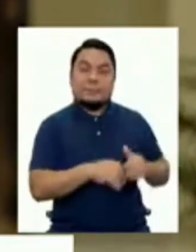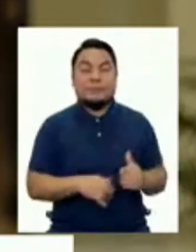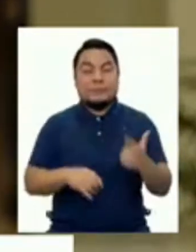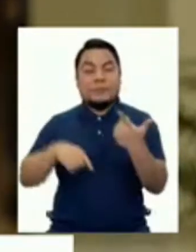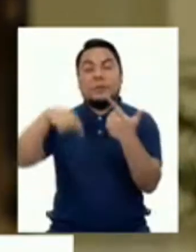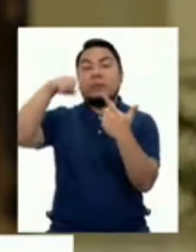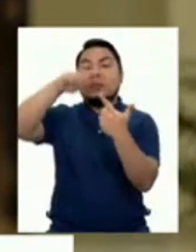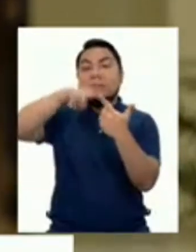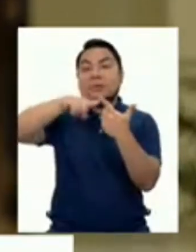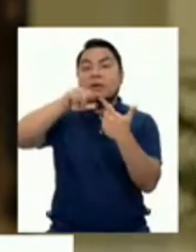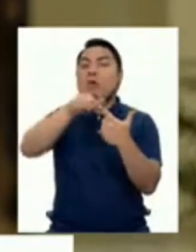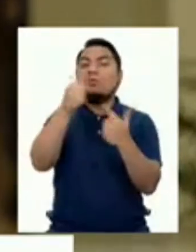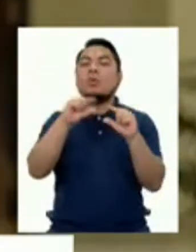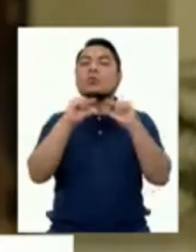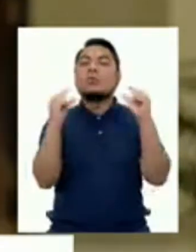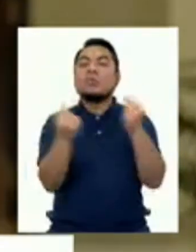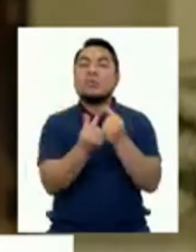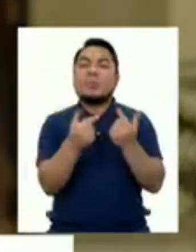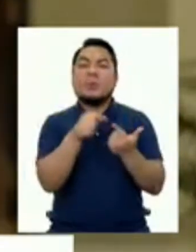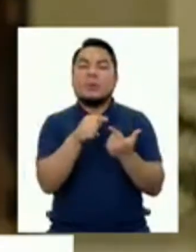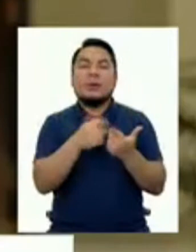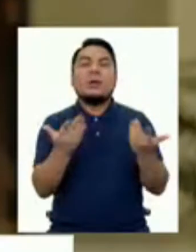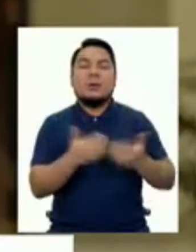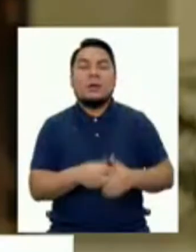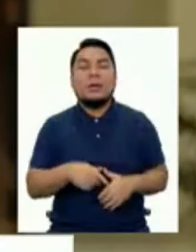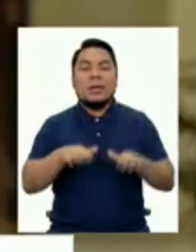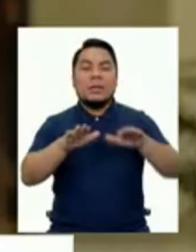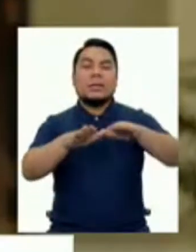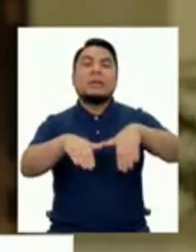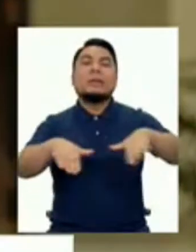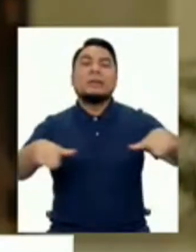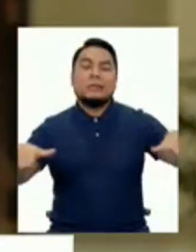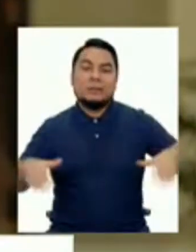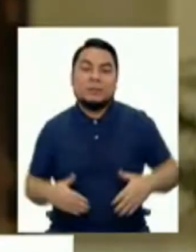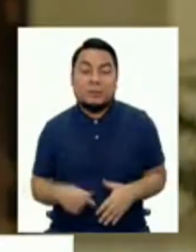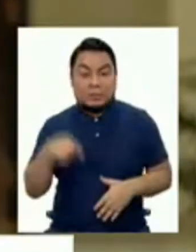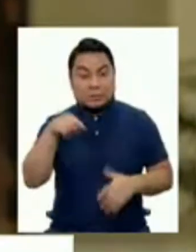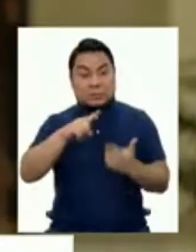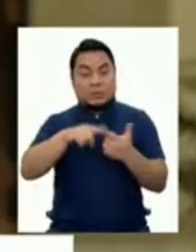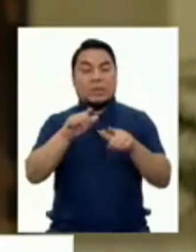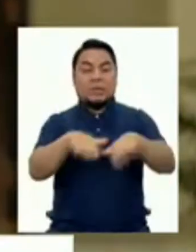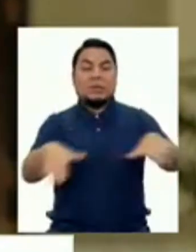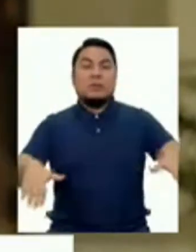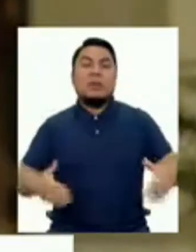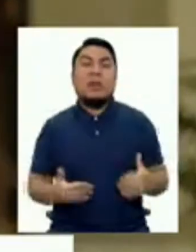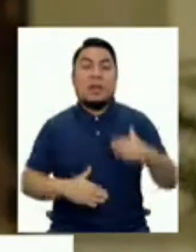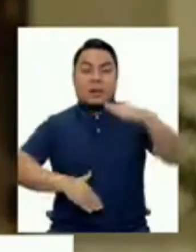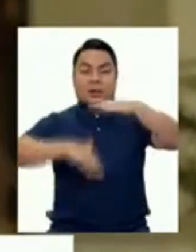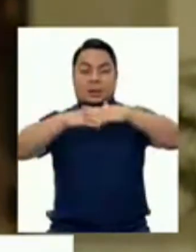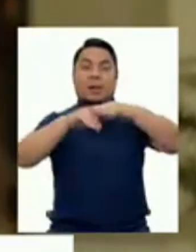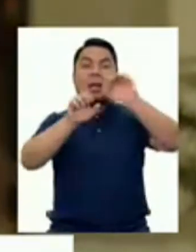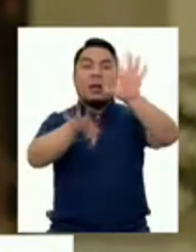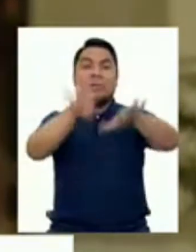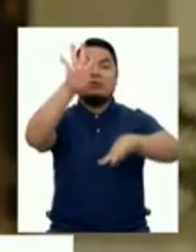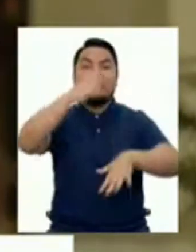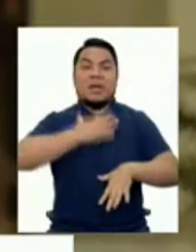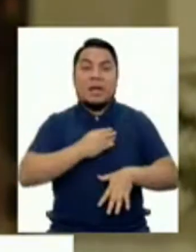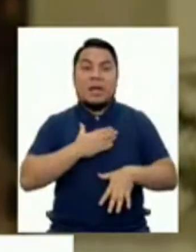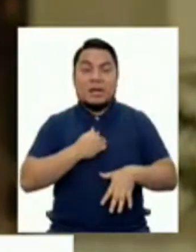que debe tener un cuidado especial son los niños. Los niños hasta 14 años de